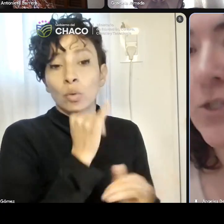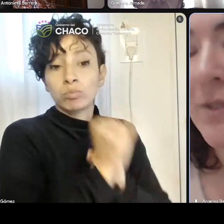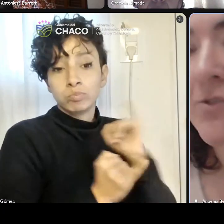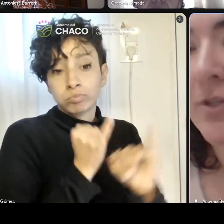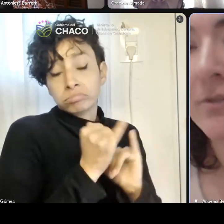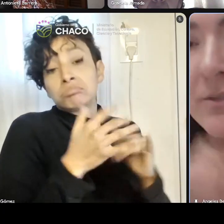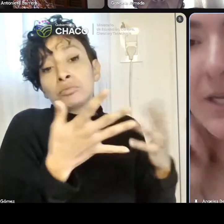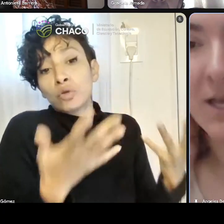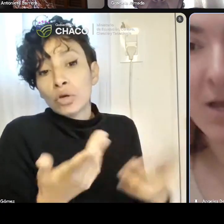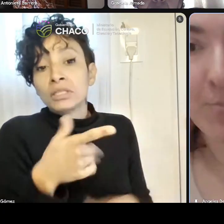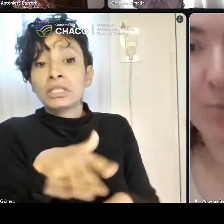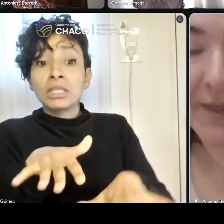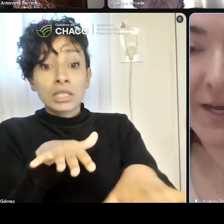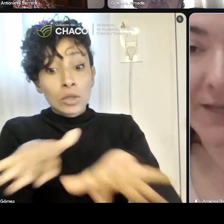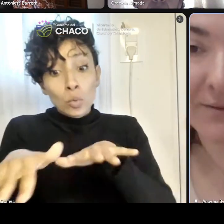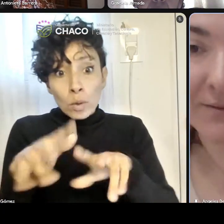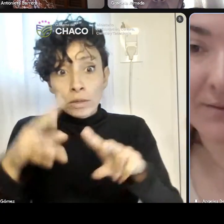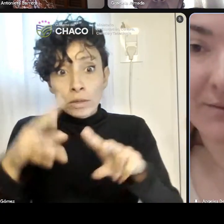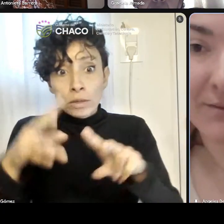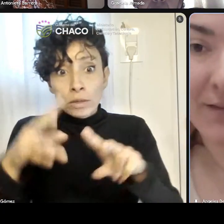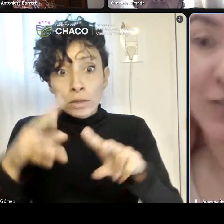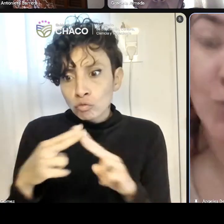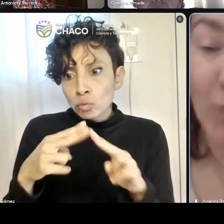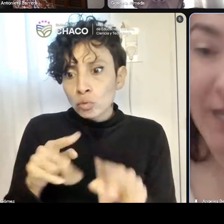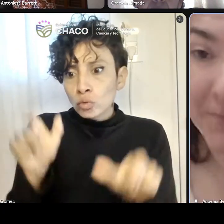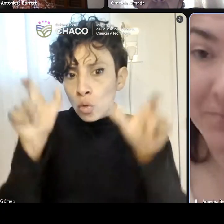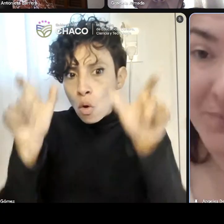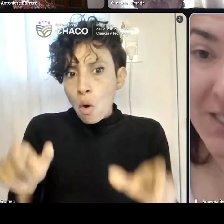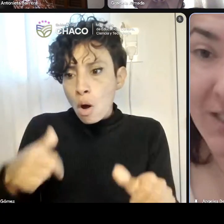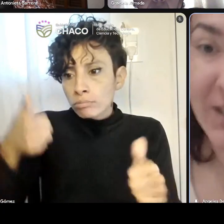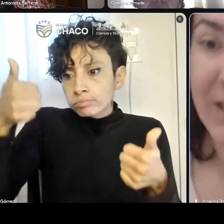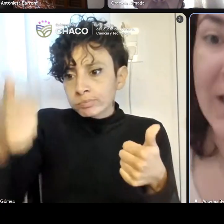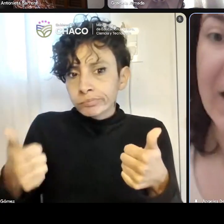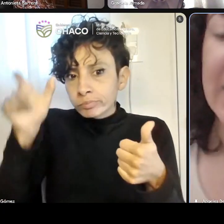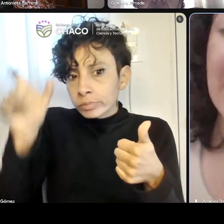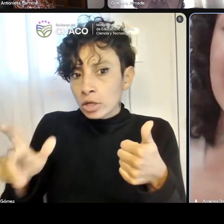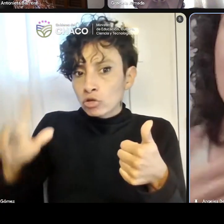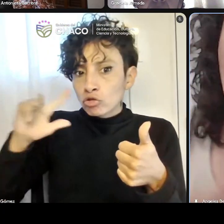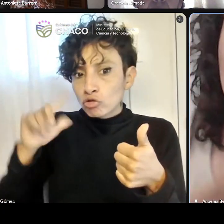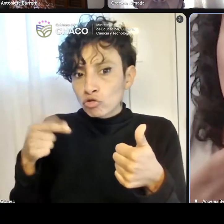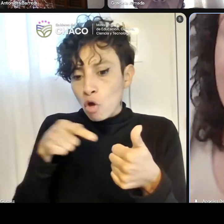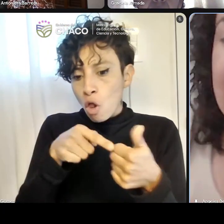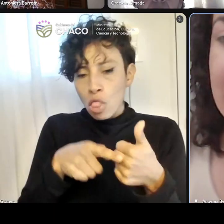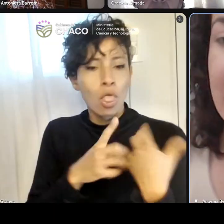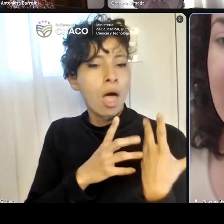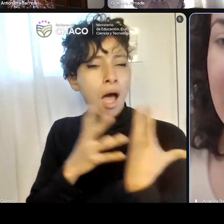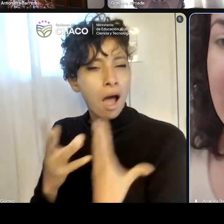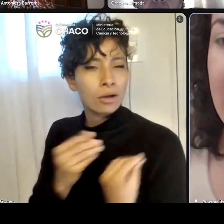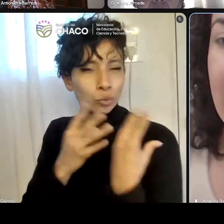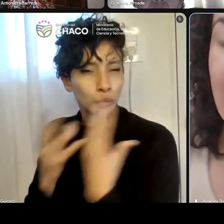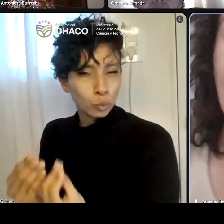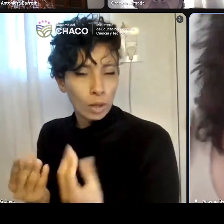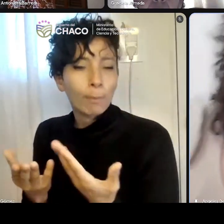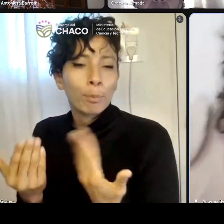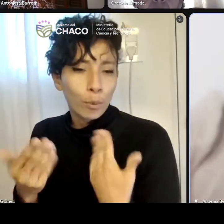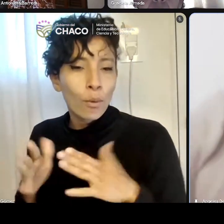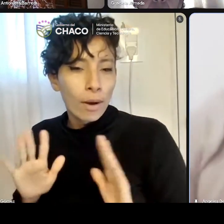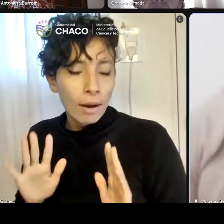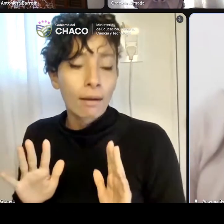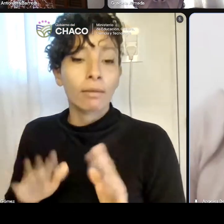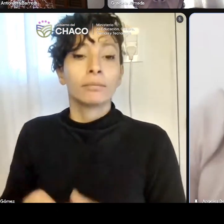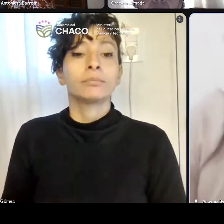esa situación puedan ayudar, ¿sí? Que también es otro ítem que,